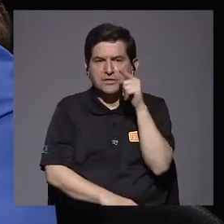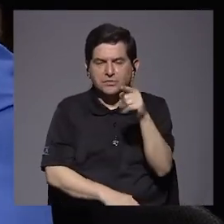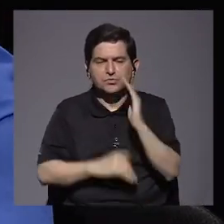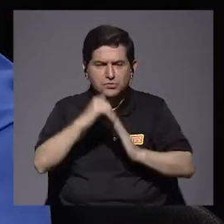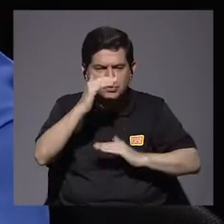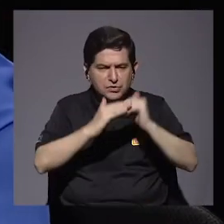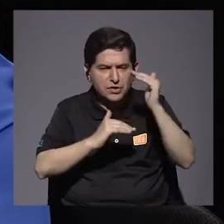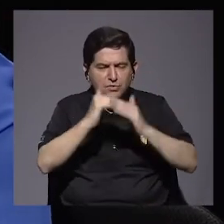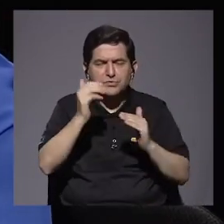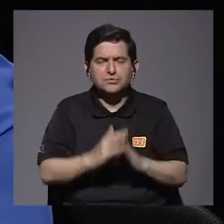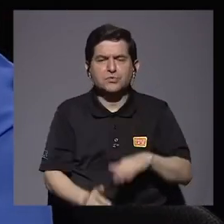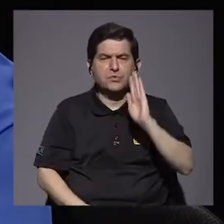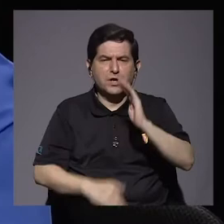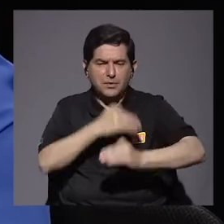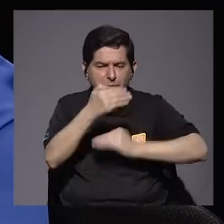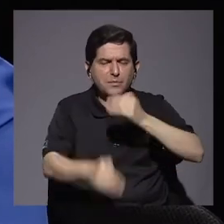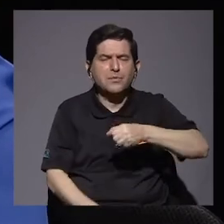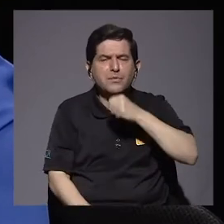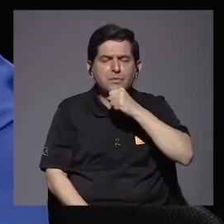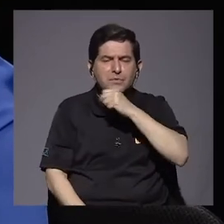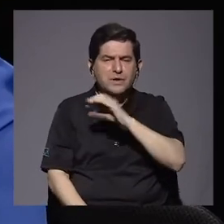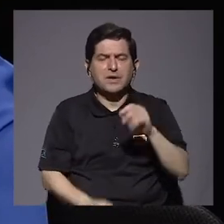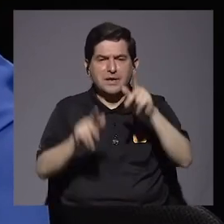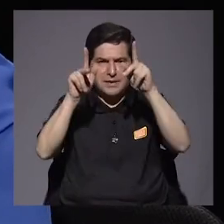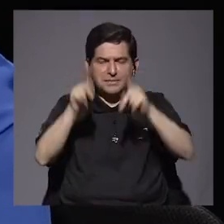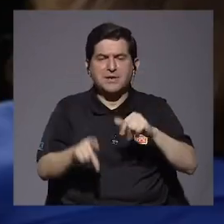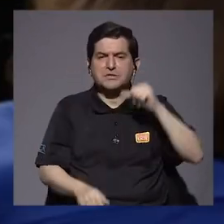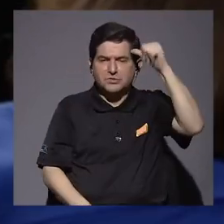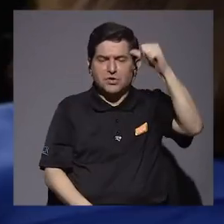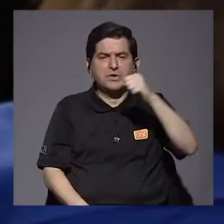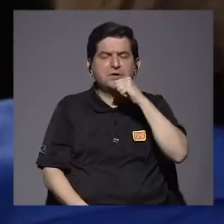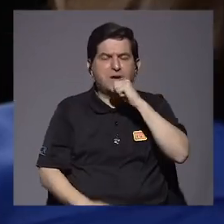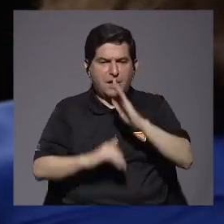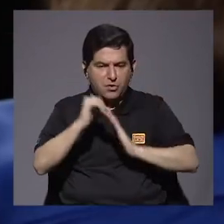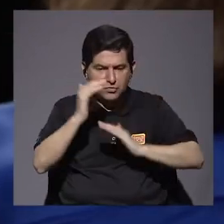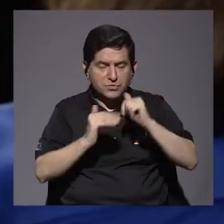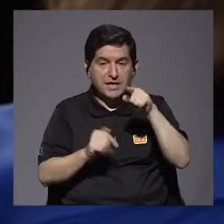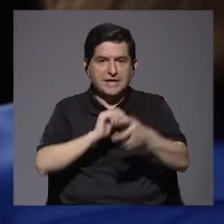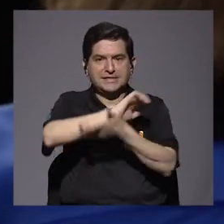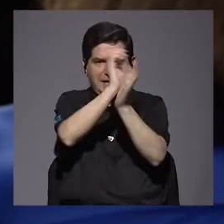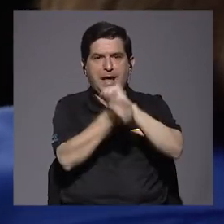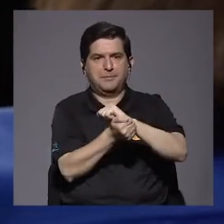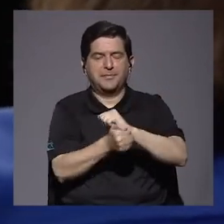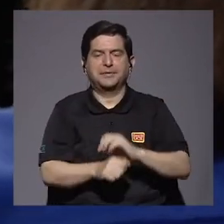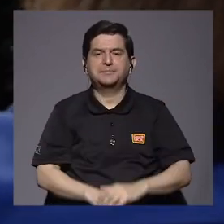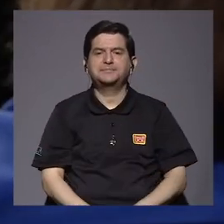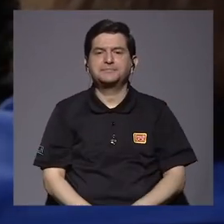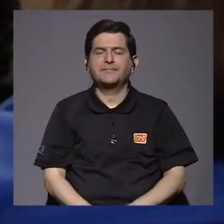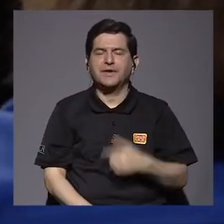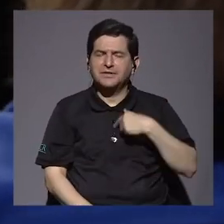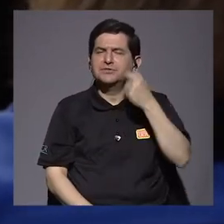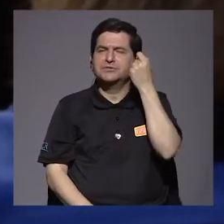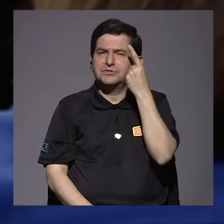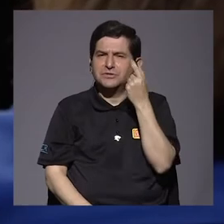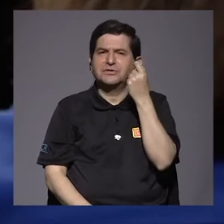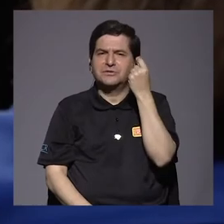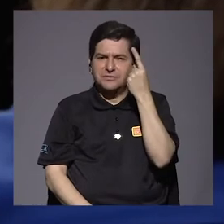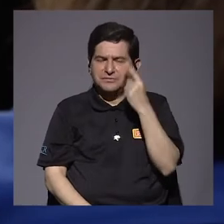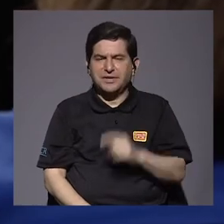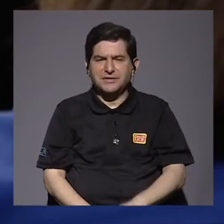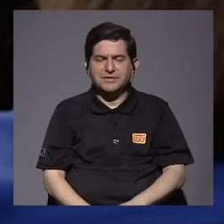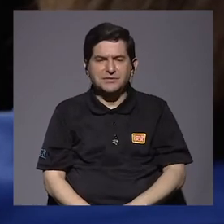usted construye su envejecimiento y su etapa de persona adulta mayor. Ahora, y ese es el cambio. Ahora, yo entiendo muy bien esto de entender